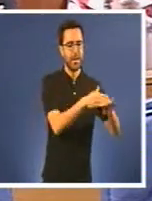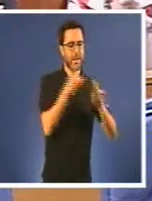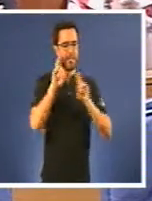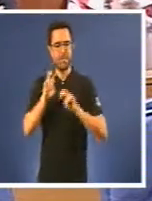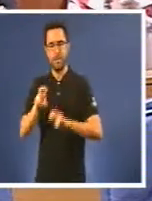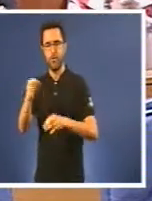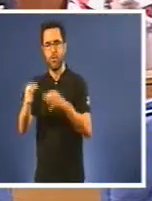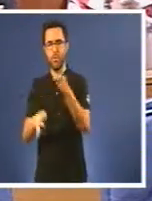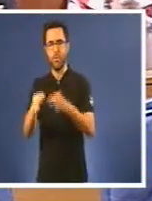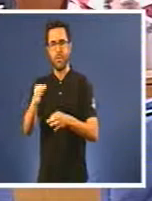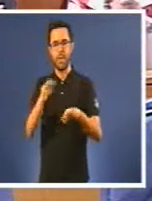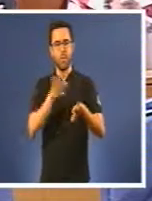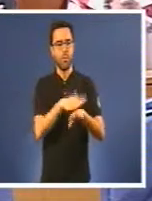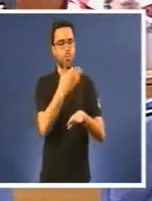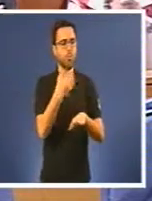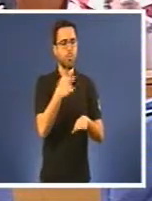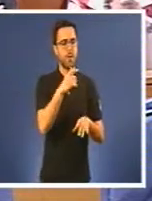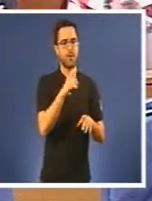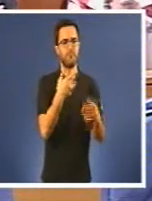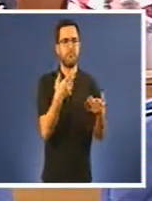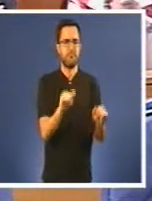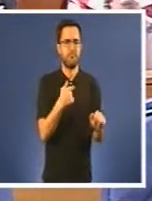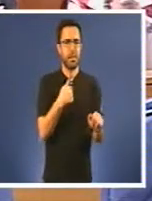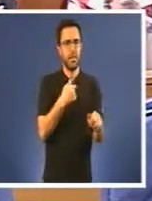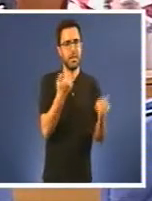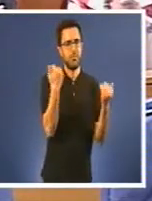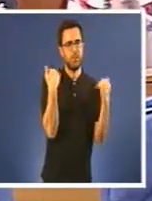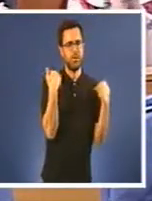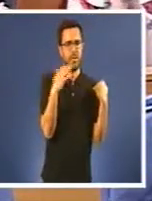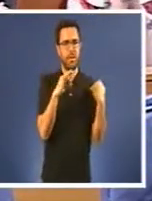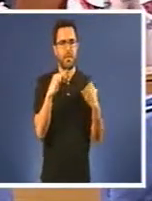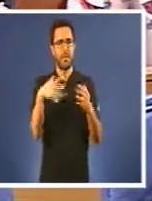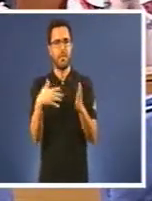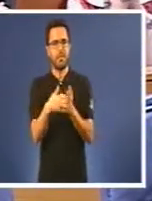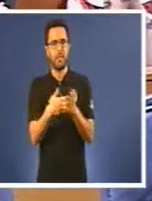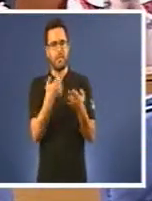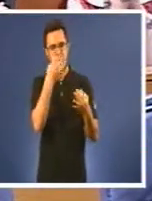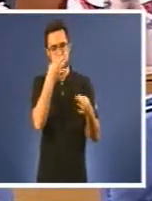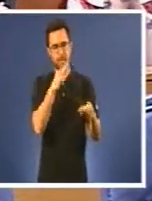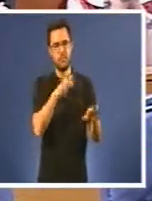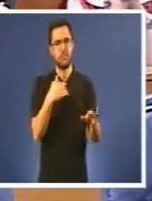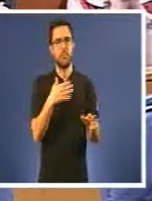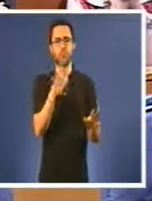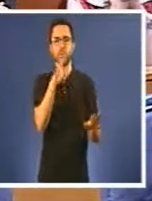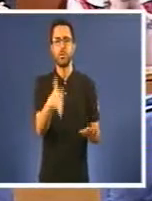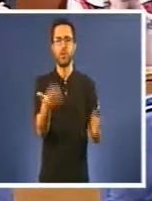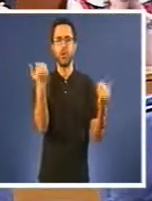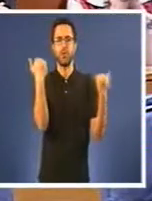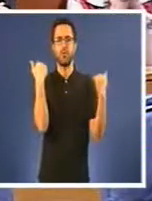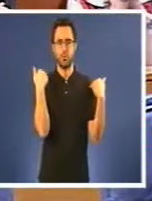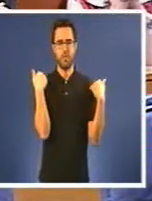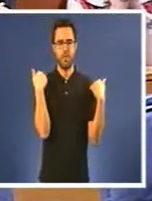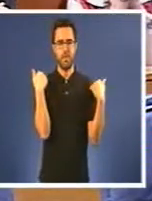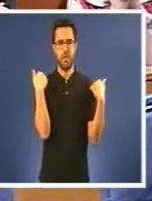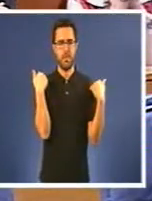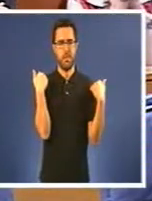no se ocupa en ningún caso de la determinación de la culpa o responsabilidad del accidente. Por lo tanto, señorías, las responsabilidades las vaya a